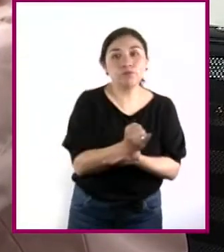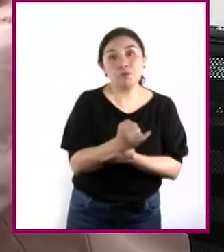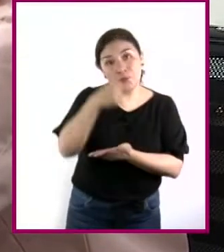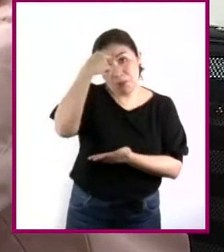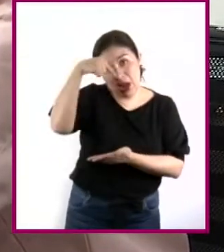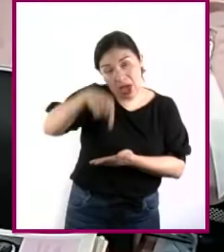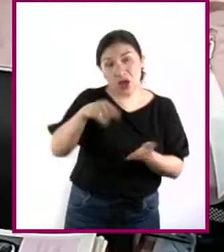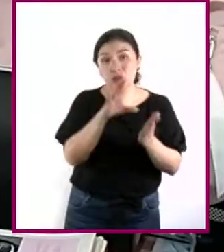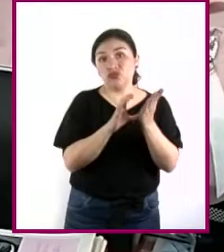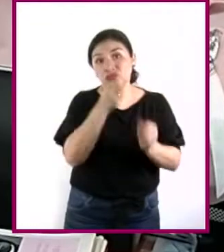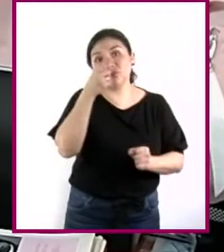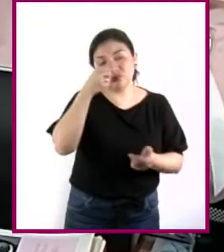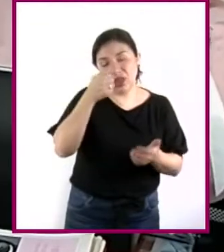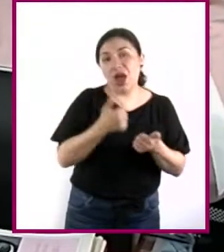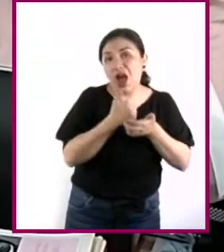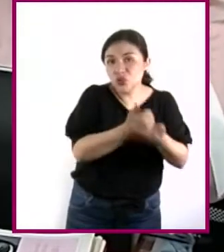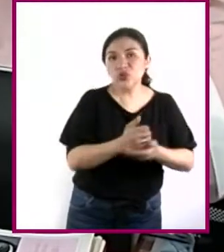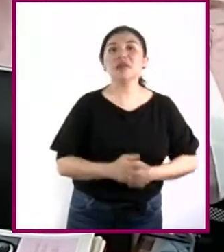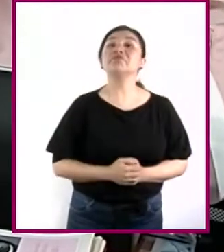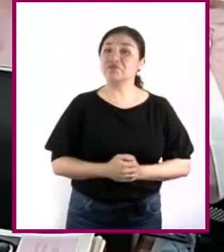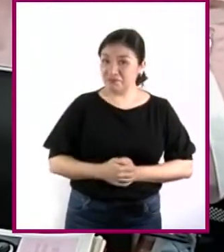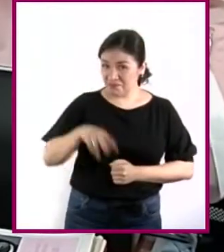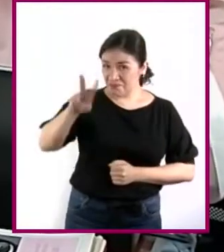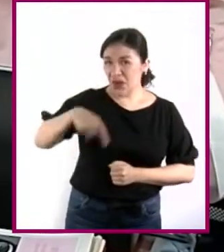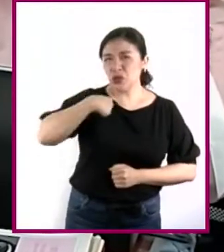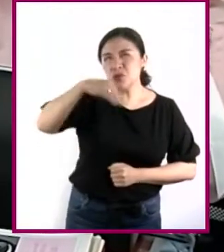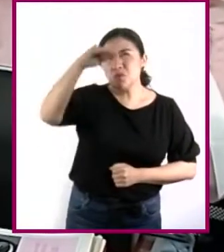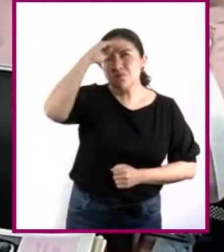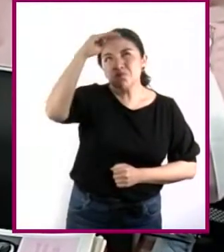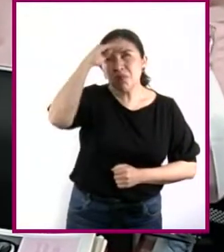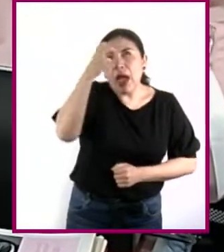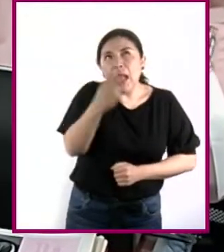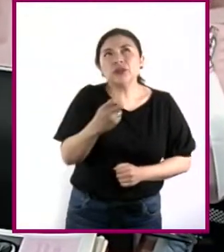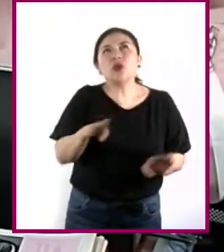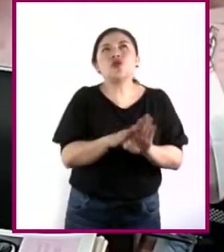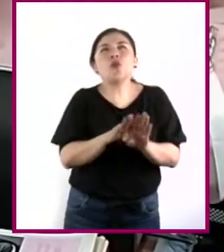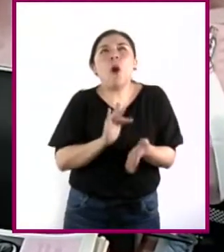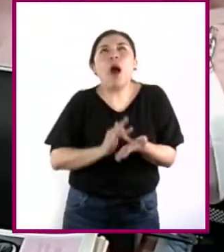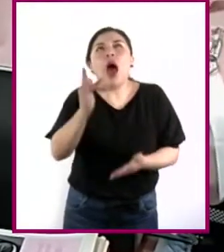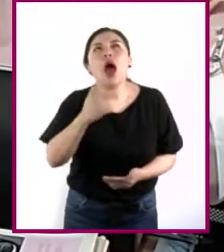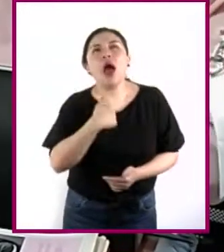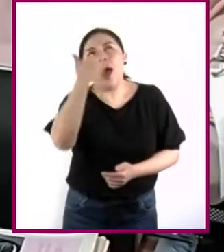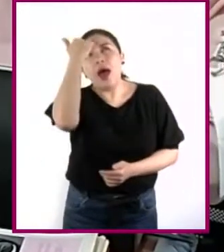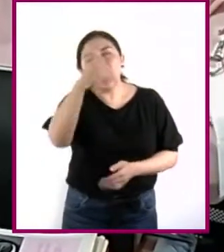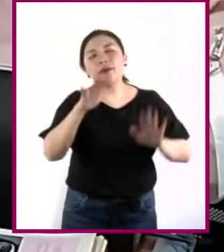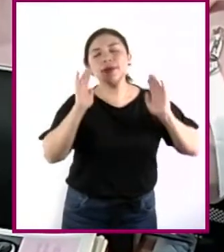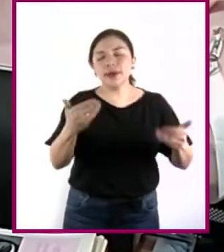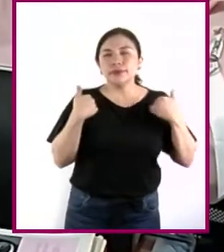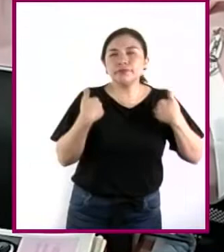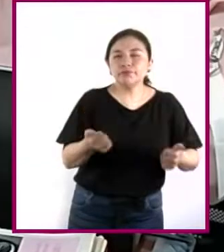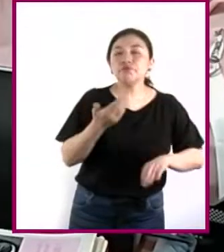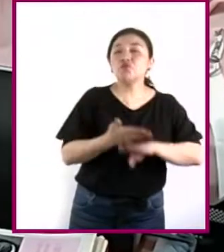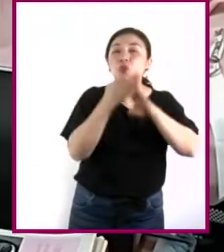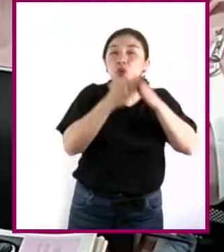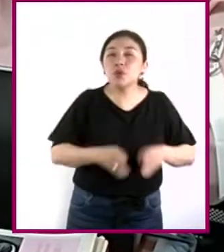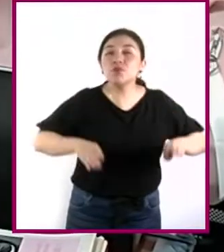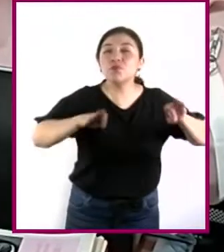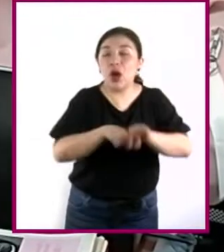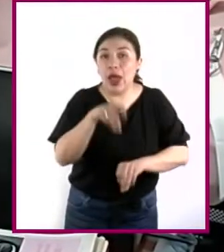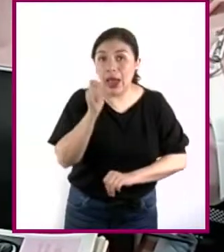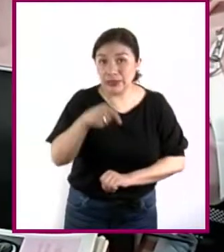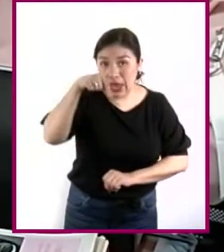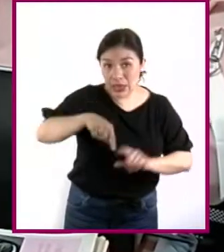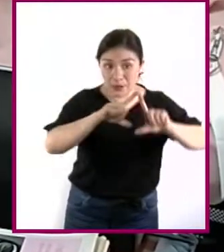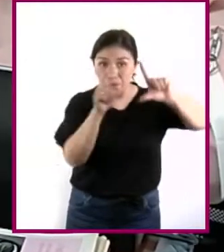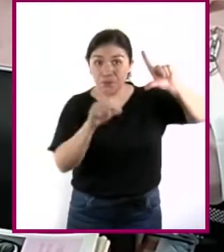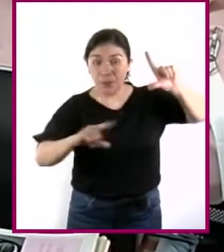nuestra Constitución. Sí, yo pienso que nos invita a saber y tener conciencia de lo importante que es que en